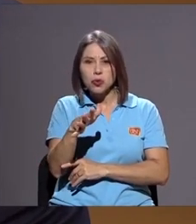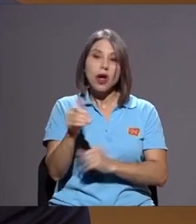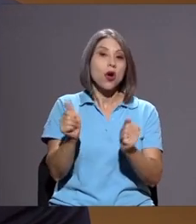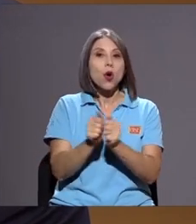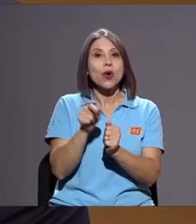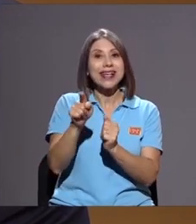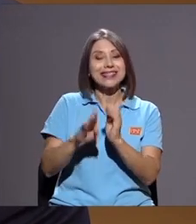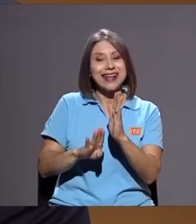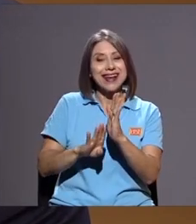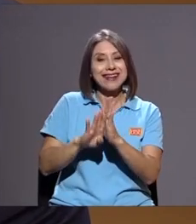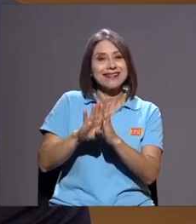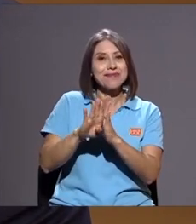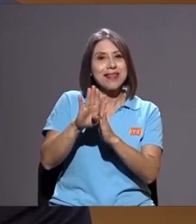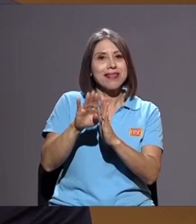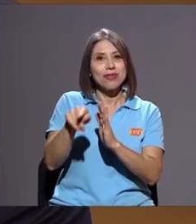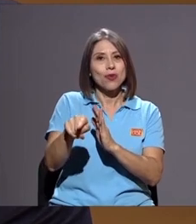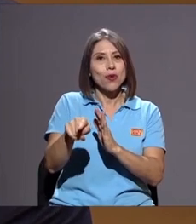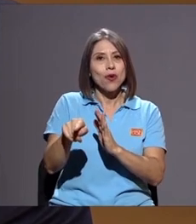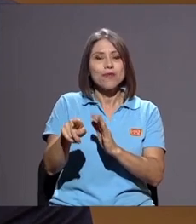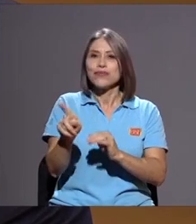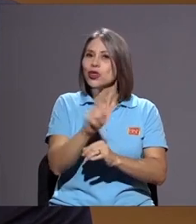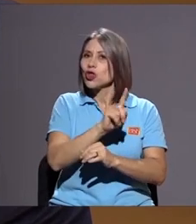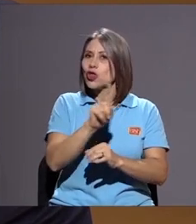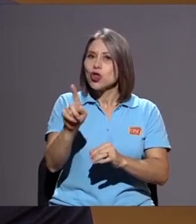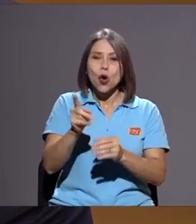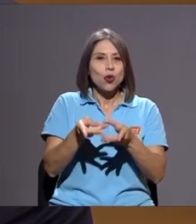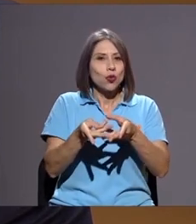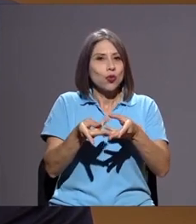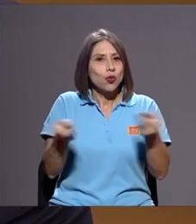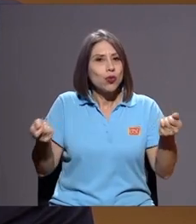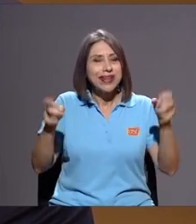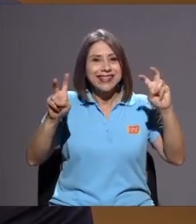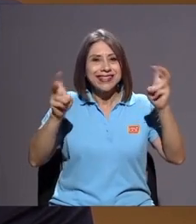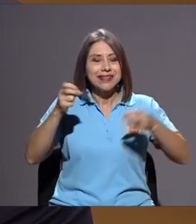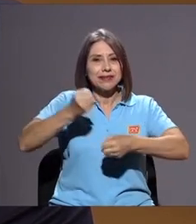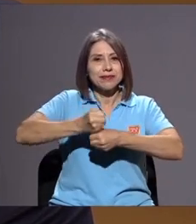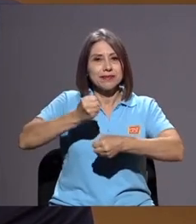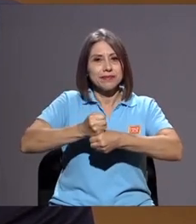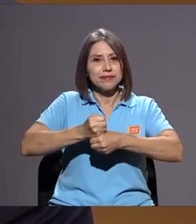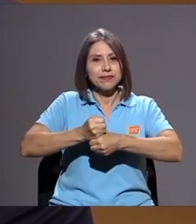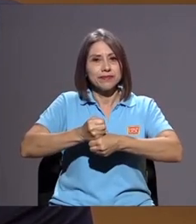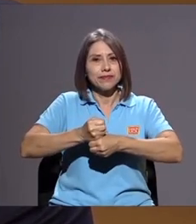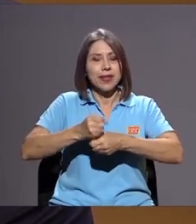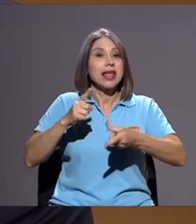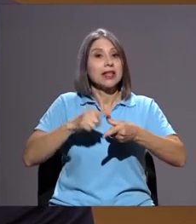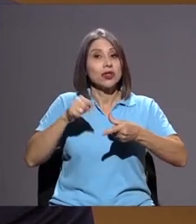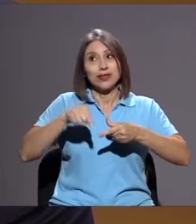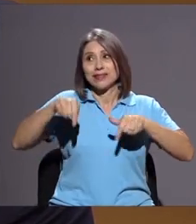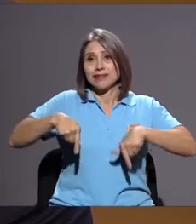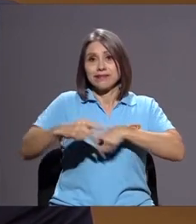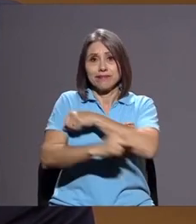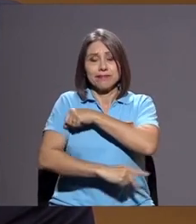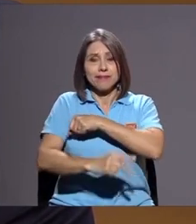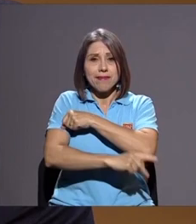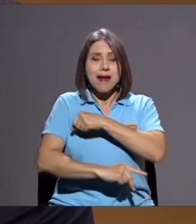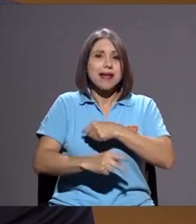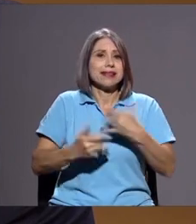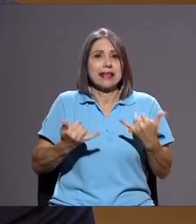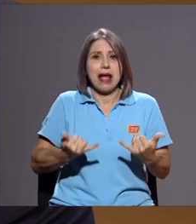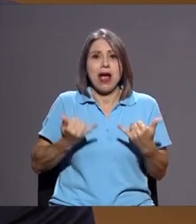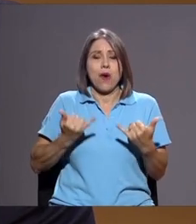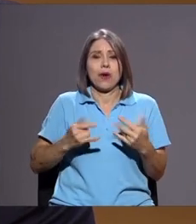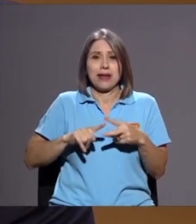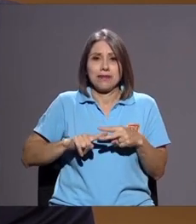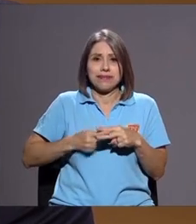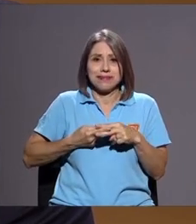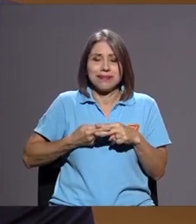crecimiento nos sacamos el tema del empleo y entonces es un país que está entrando en una